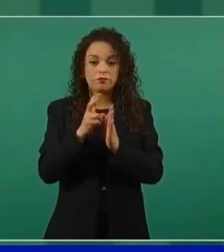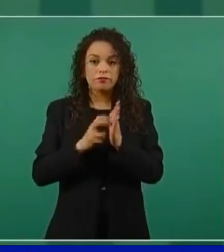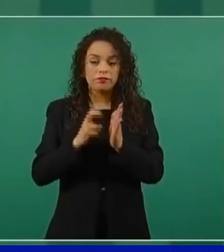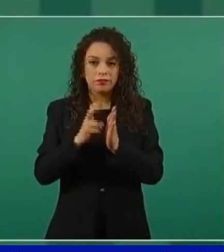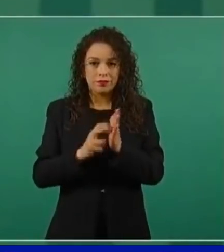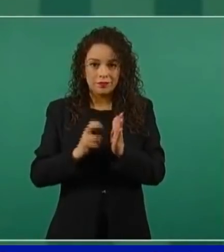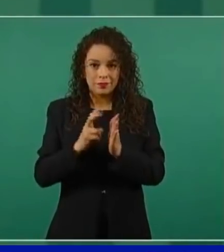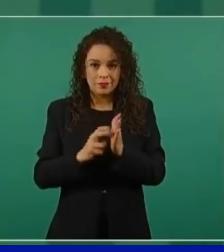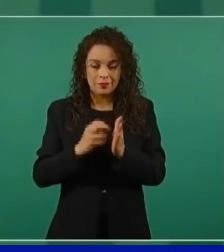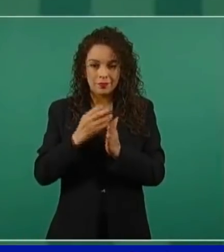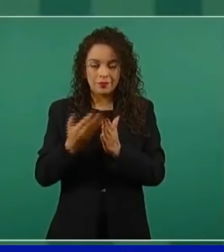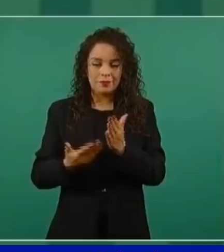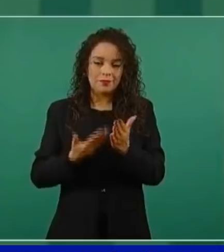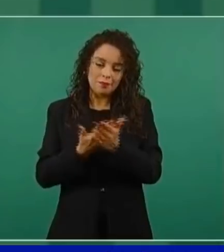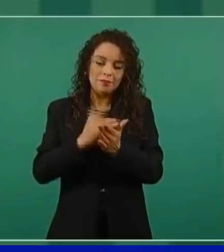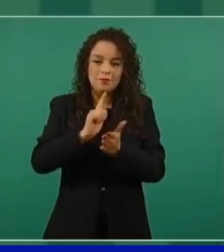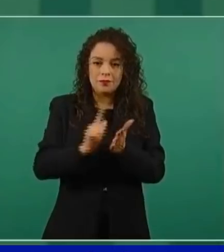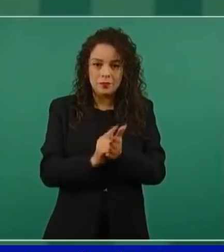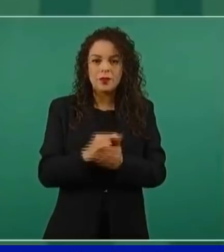básicamente son tres,